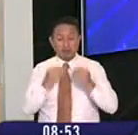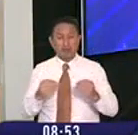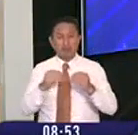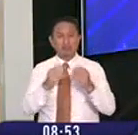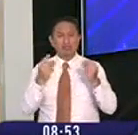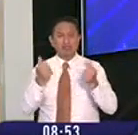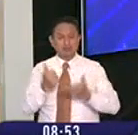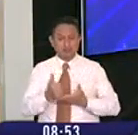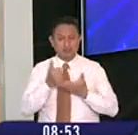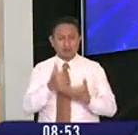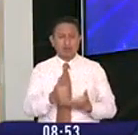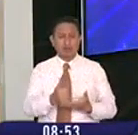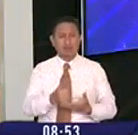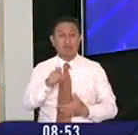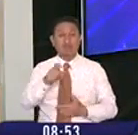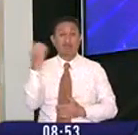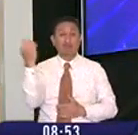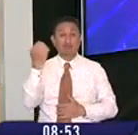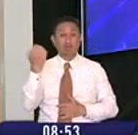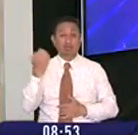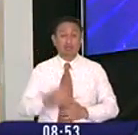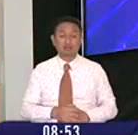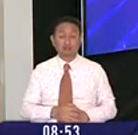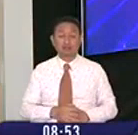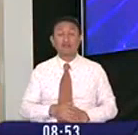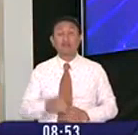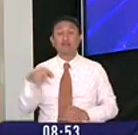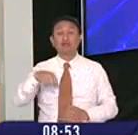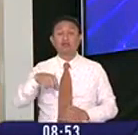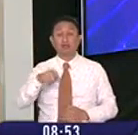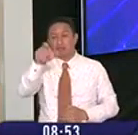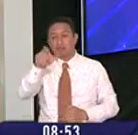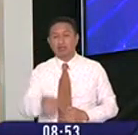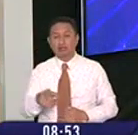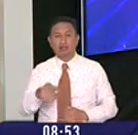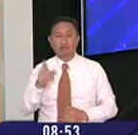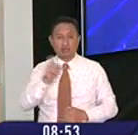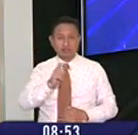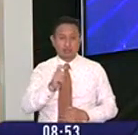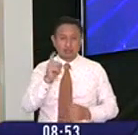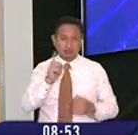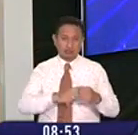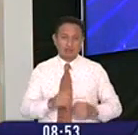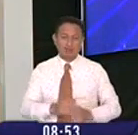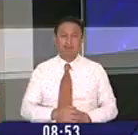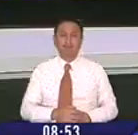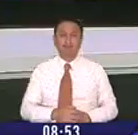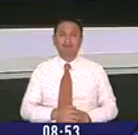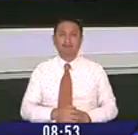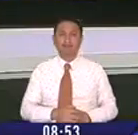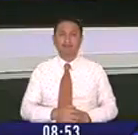debe tomar pues los personales de emergencia cuando la ciudad o el punto lo amerite.